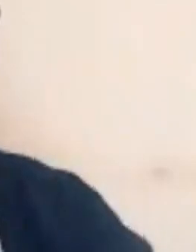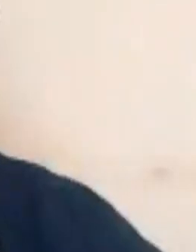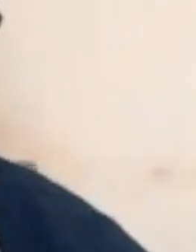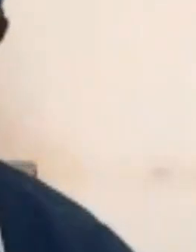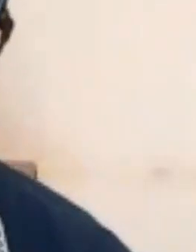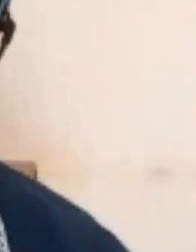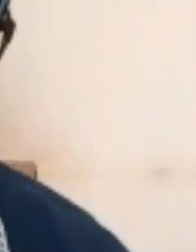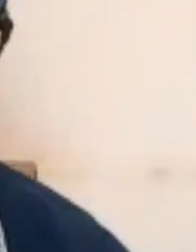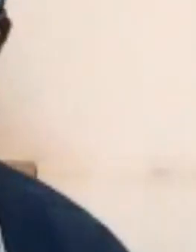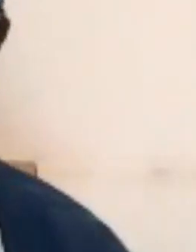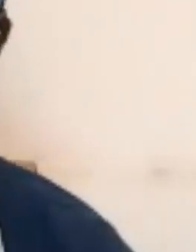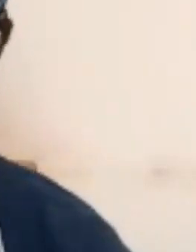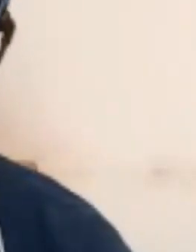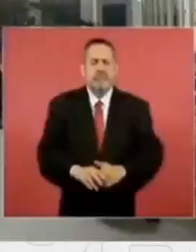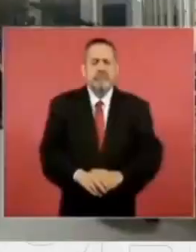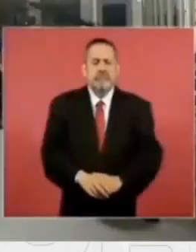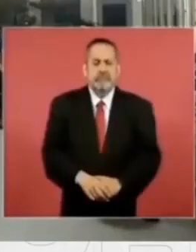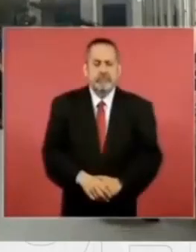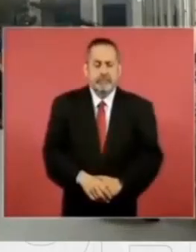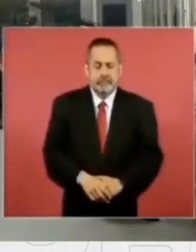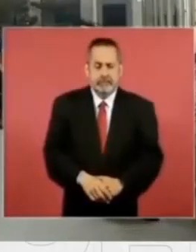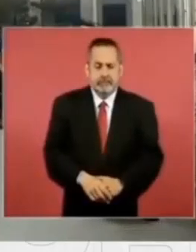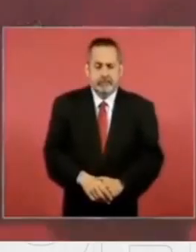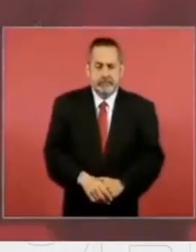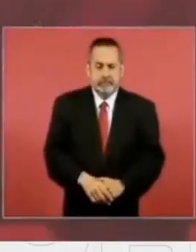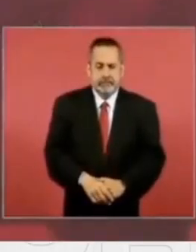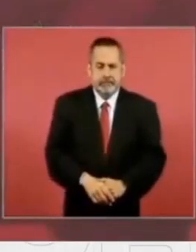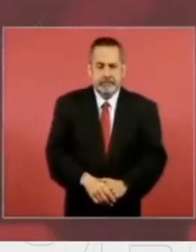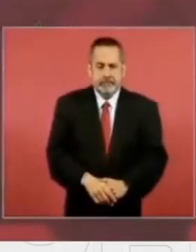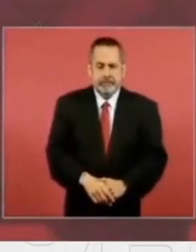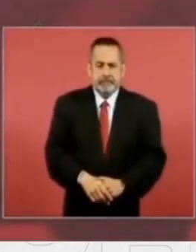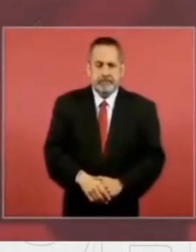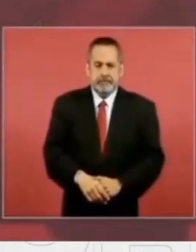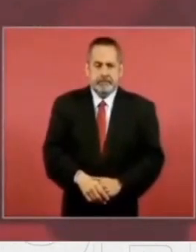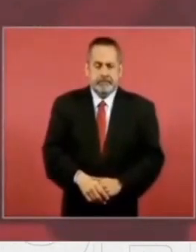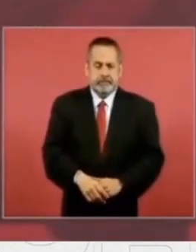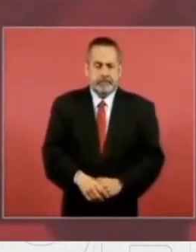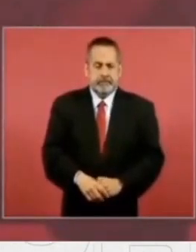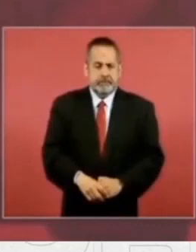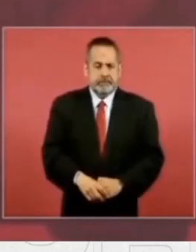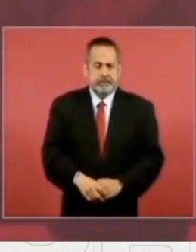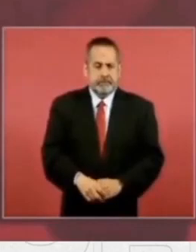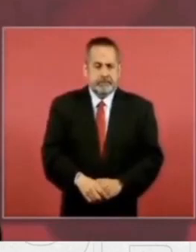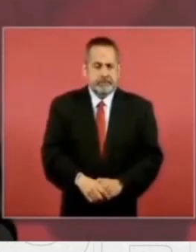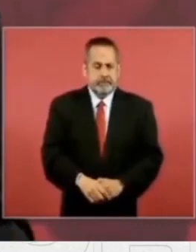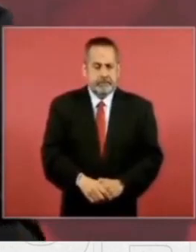de Pepe Reveles. No, no tenemos